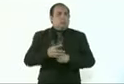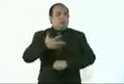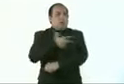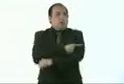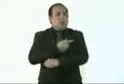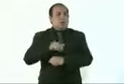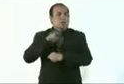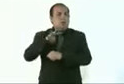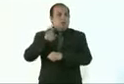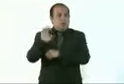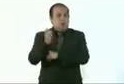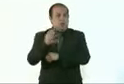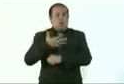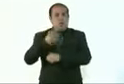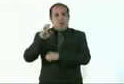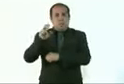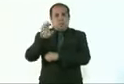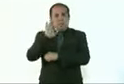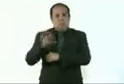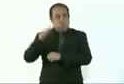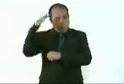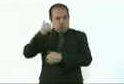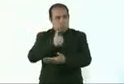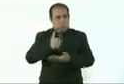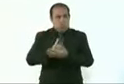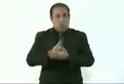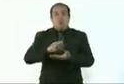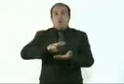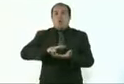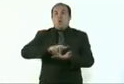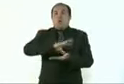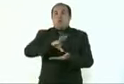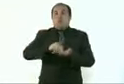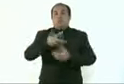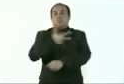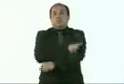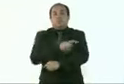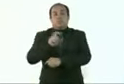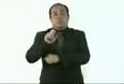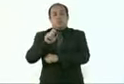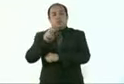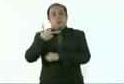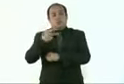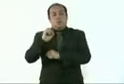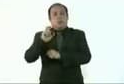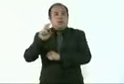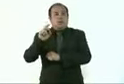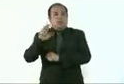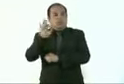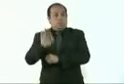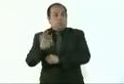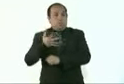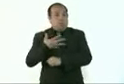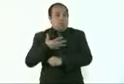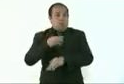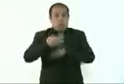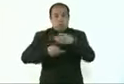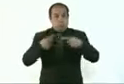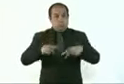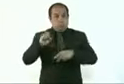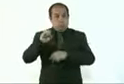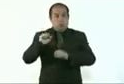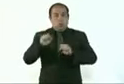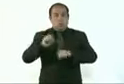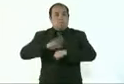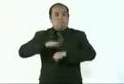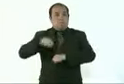a cerca del 30% de los adultos de la ciudad con esquema completo, entre el 28 y el 30%. Con esto ya tendríamos a todas las personas de 60 y